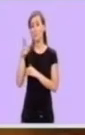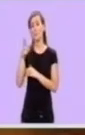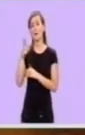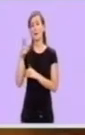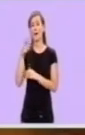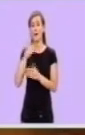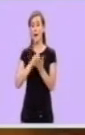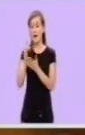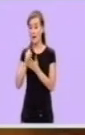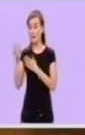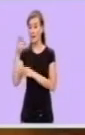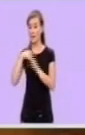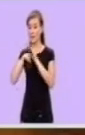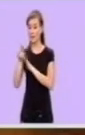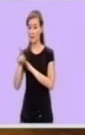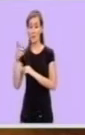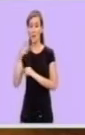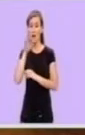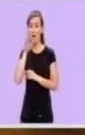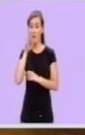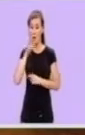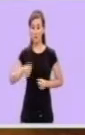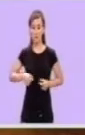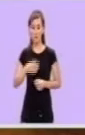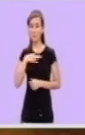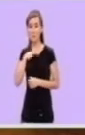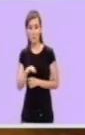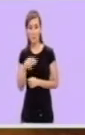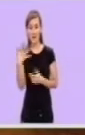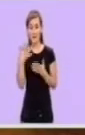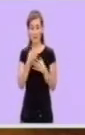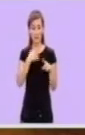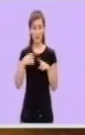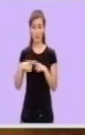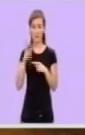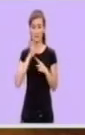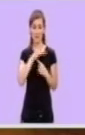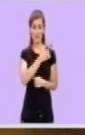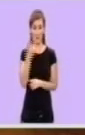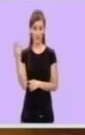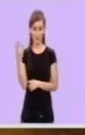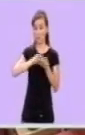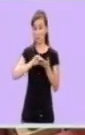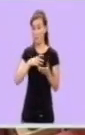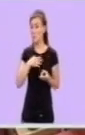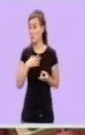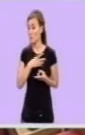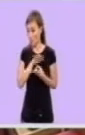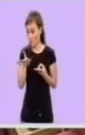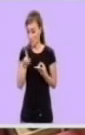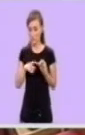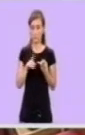desarrollo agrario, para nuestro abastecimiento, para todo que necesita Castilla-La Mancha. Y también la instalación del